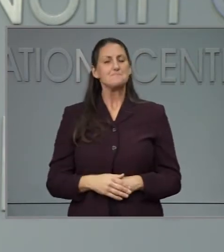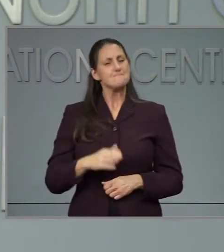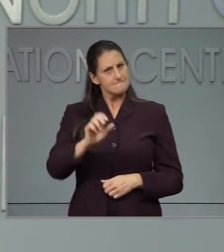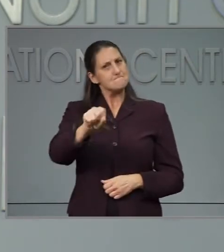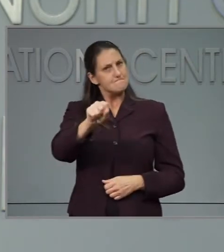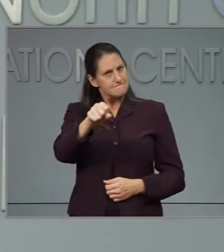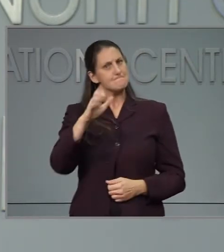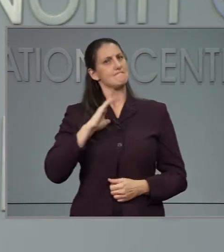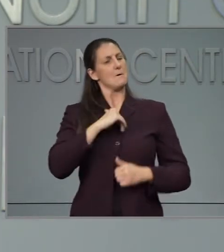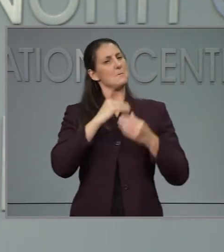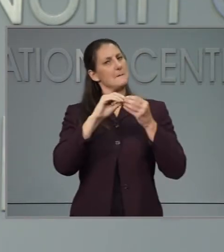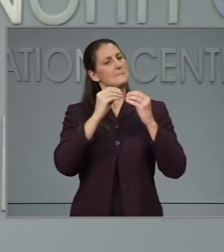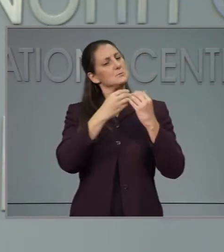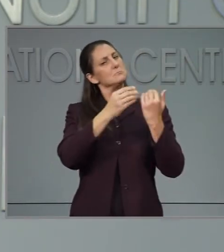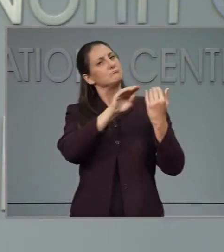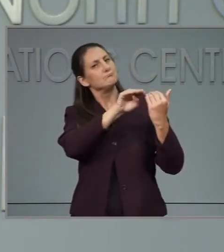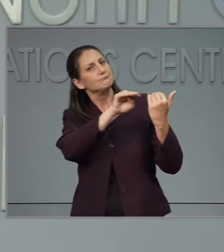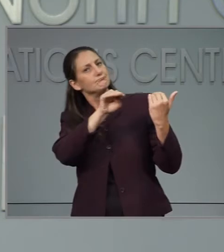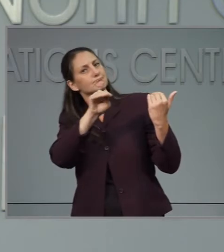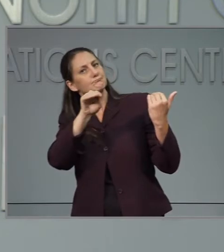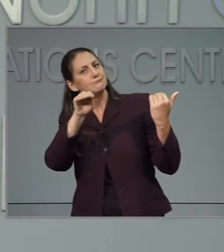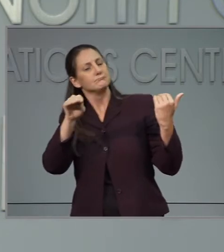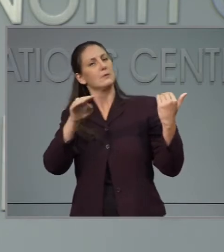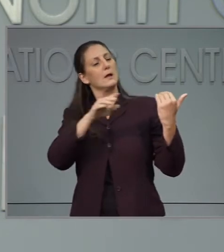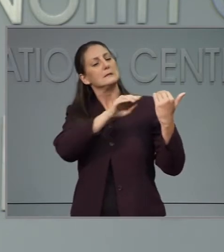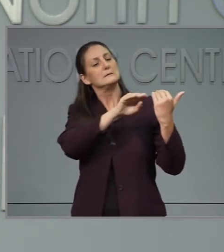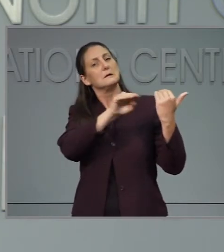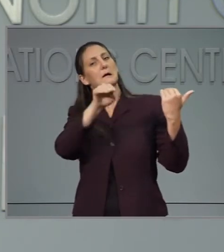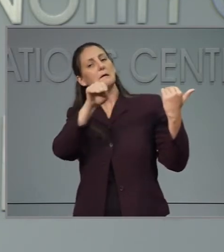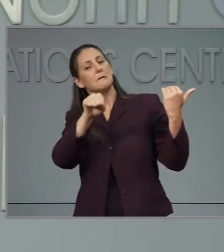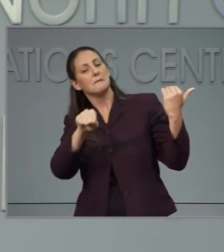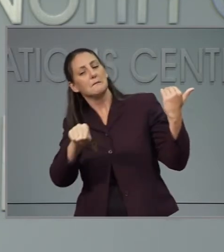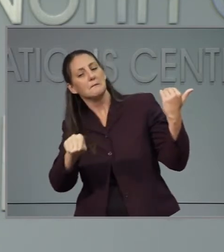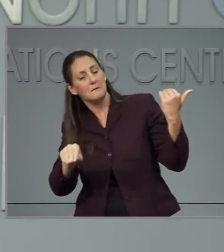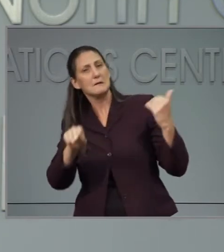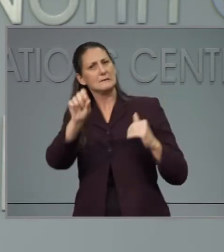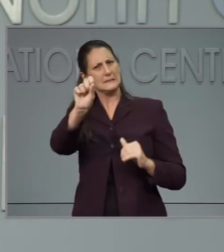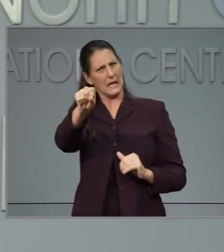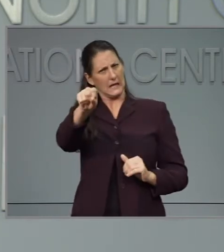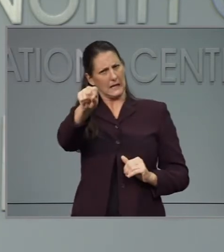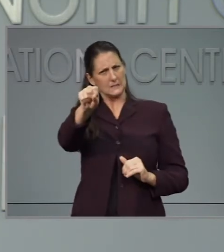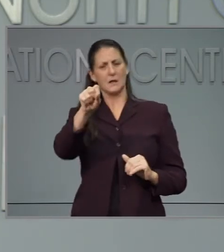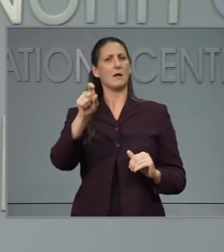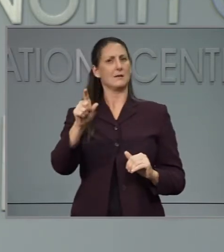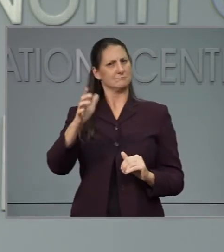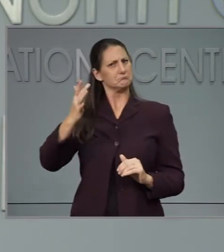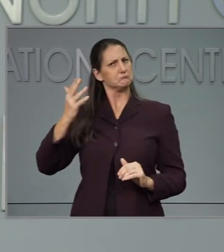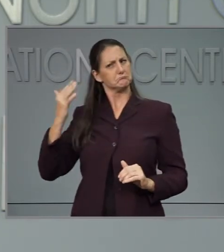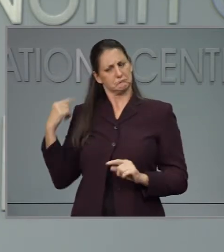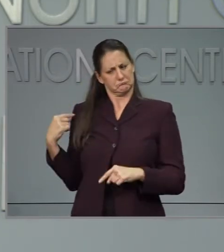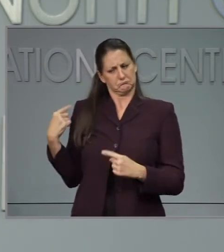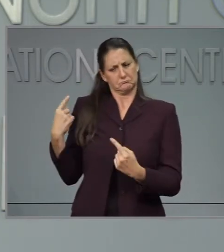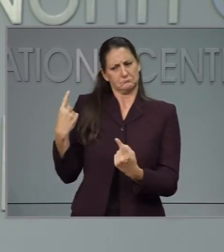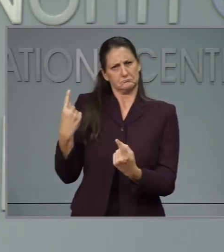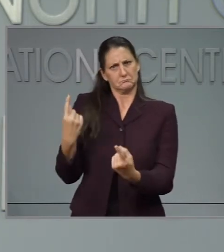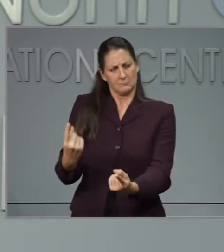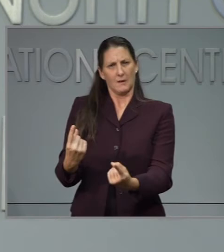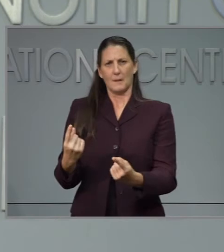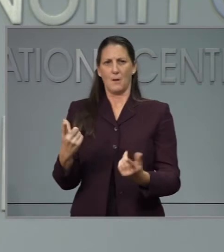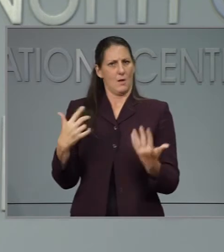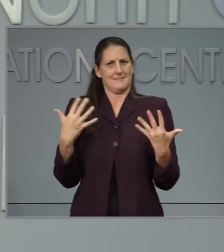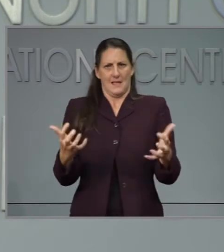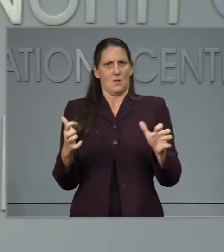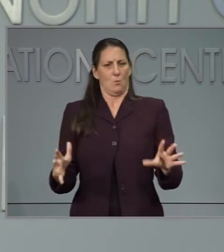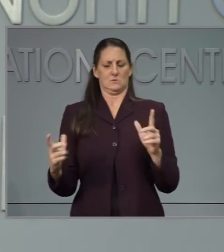métrica estén viendo y esto tiene que haber sido periodo de tiempo, y manteniendo este enfoque de interruptor gradual es